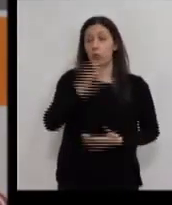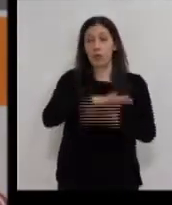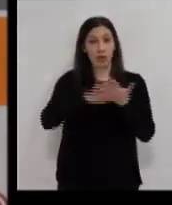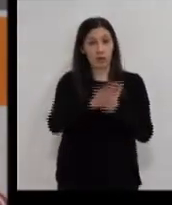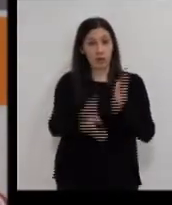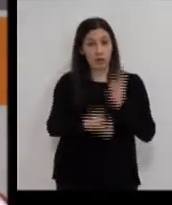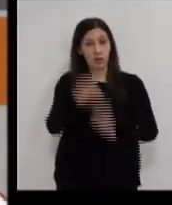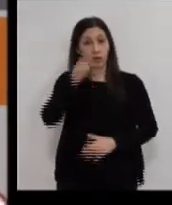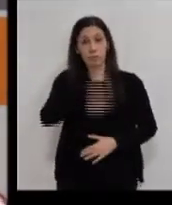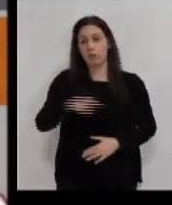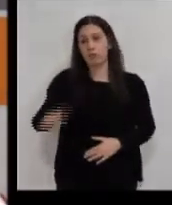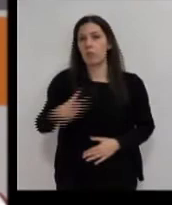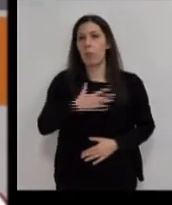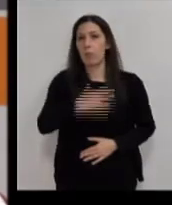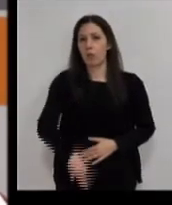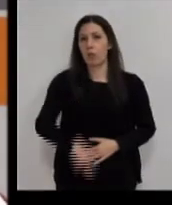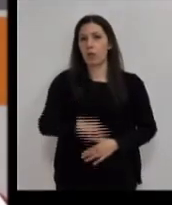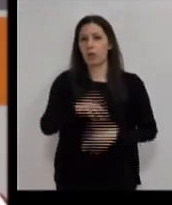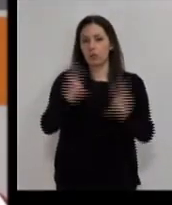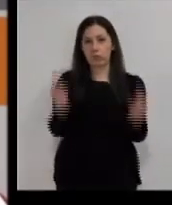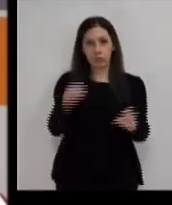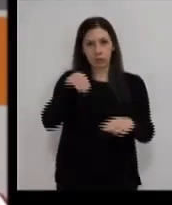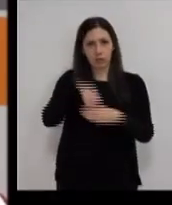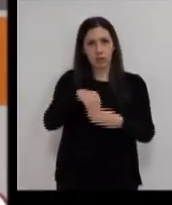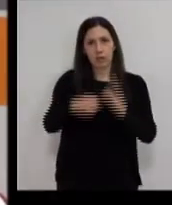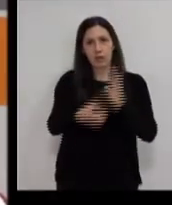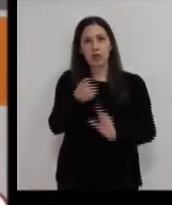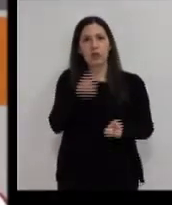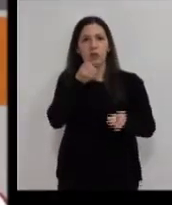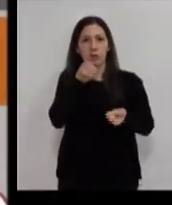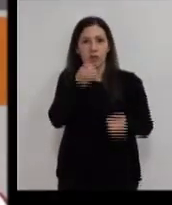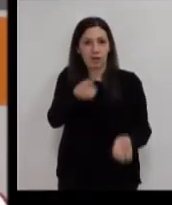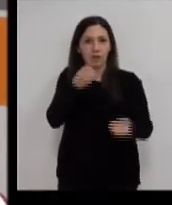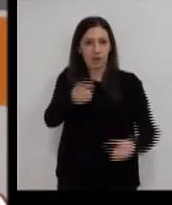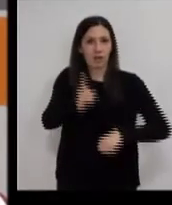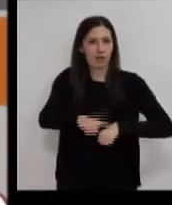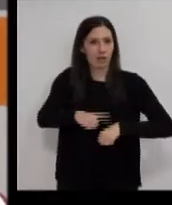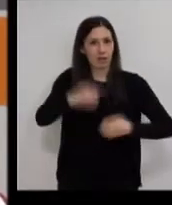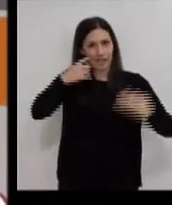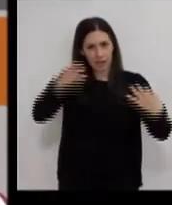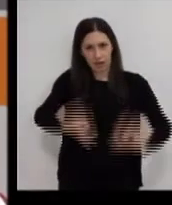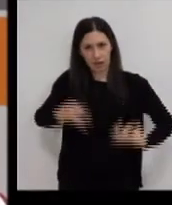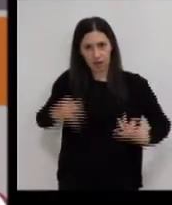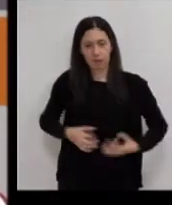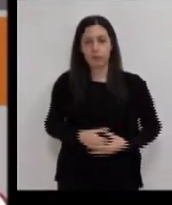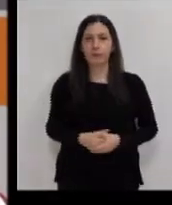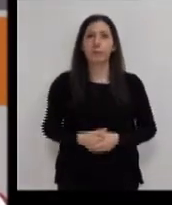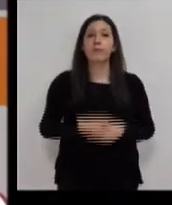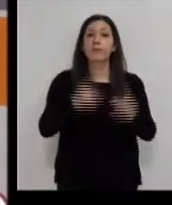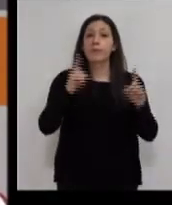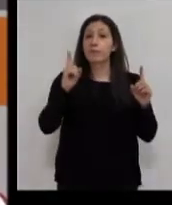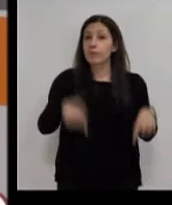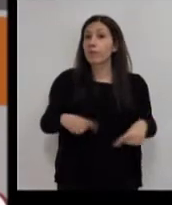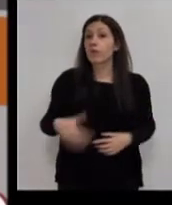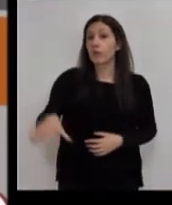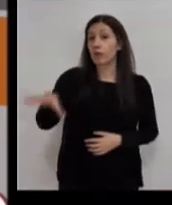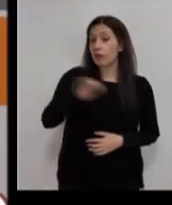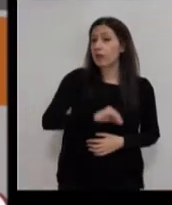consideran muy importante a nivel, por ejemplo, de ascensores, personas que se puedan quedar atrapadas, facilitar esa información en tiempo real.